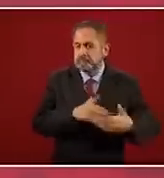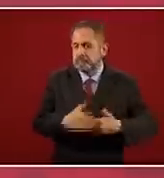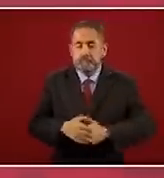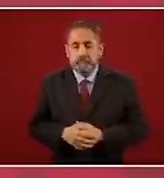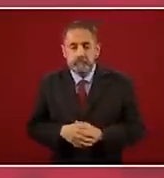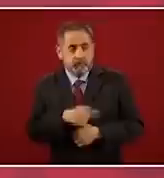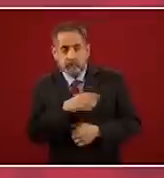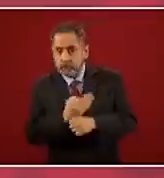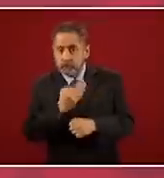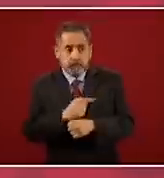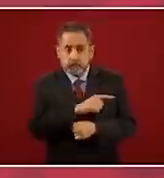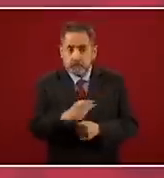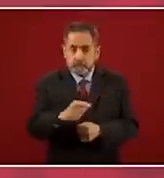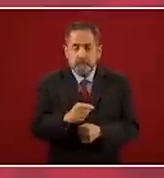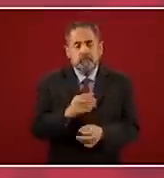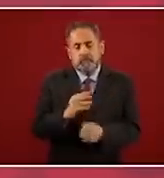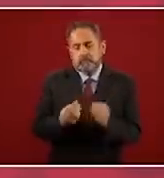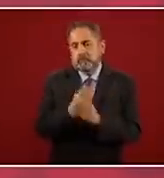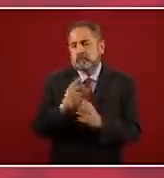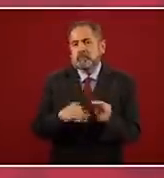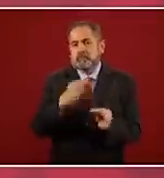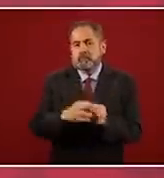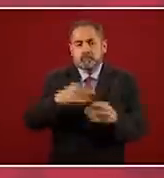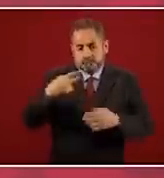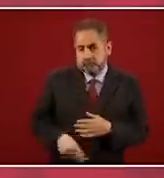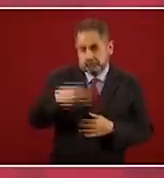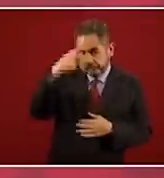están cumpliendo las empresas mexicanas,